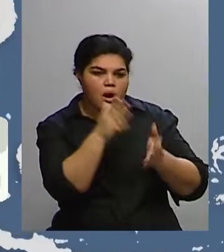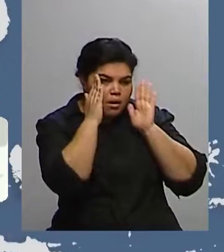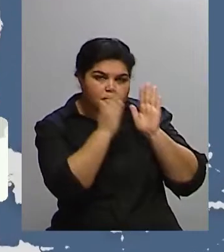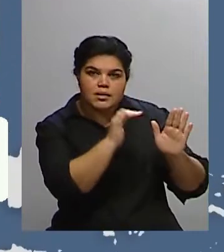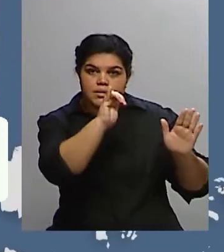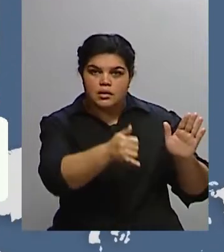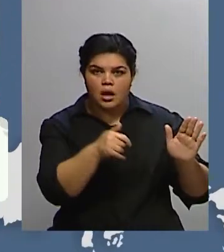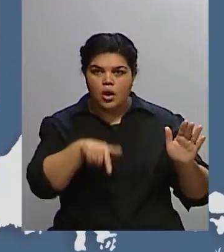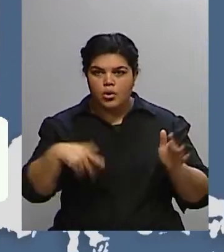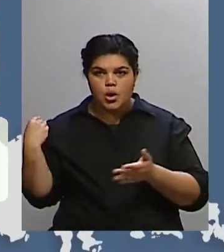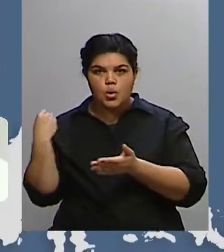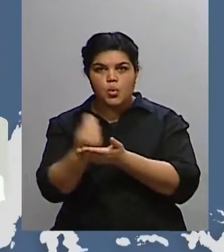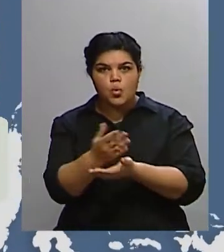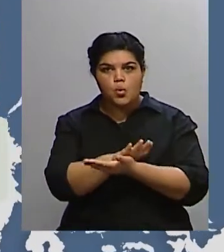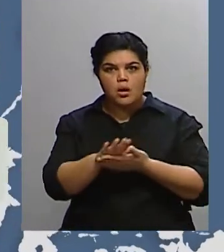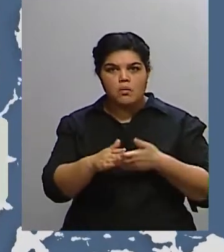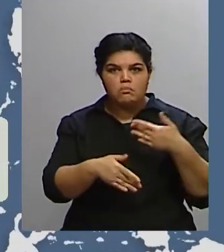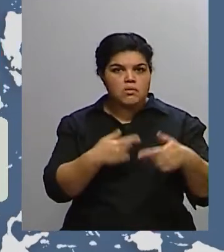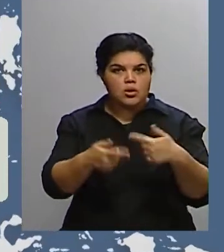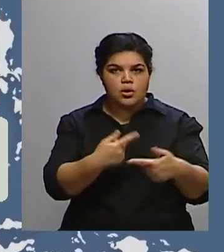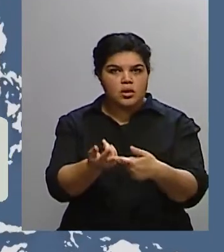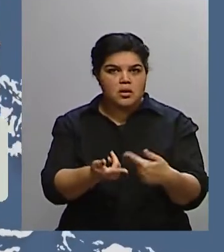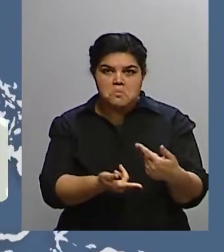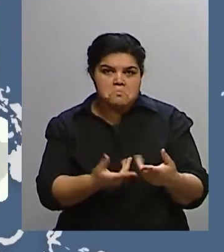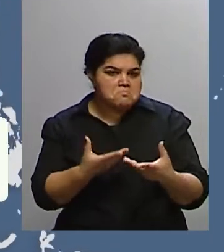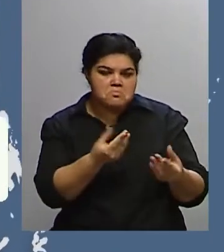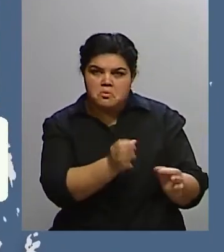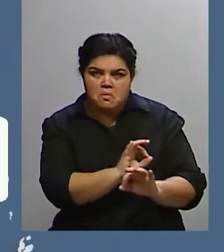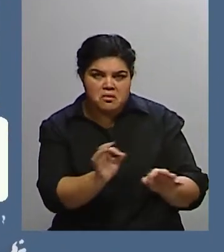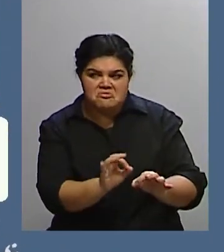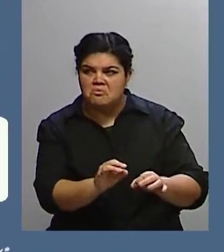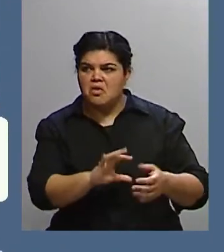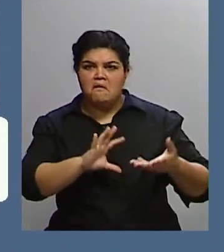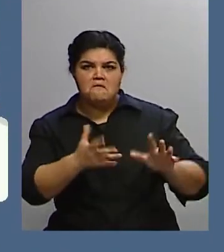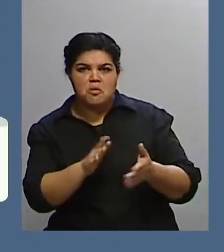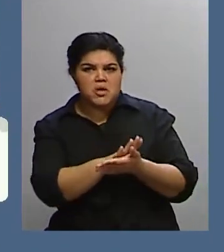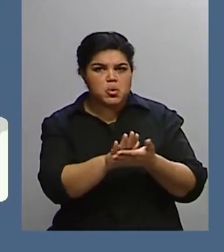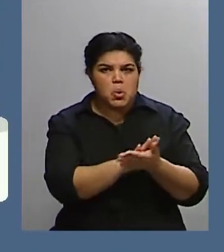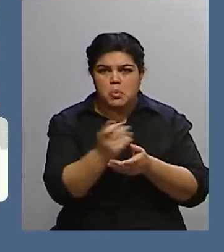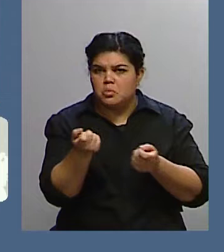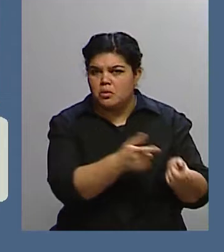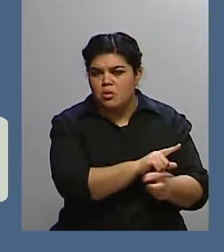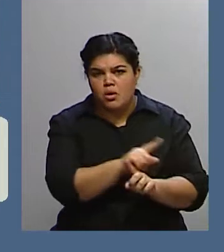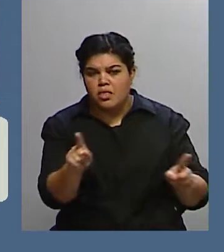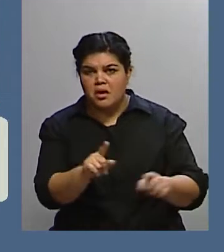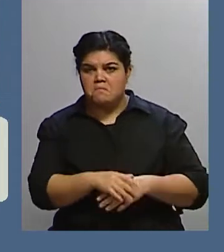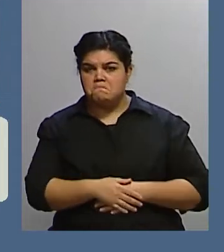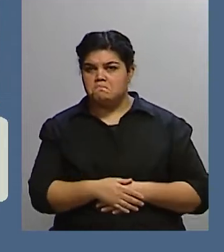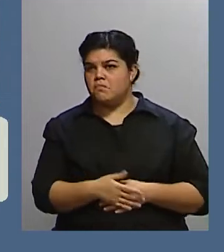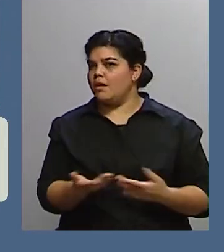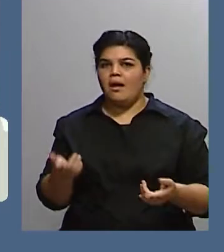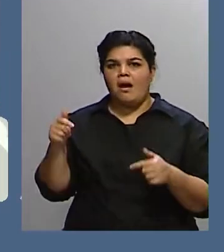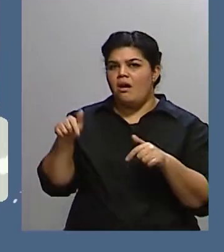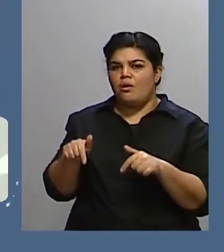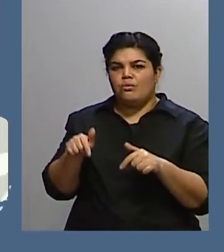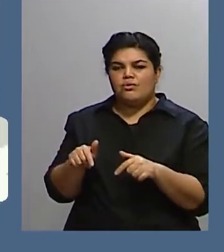O sea, había bastante esperanza, pero por ahora no hemos visto algo que sea fundamentalmente distinto a lo que